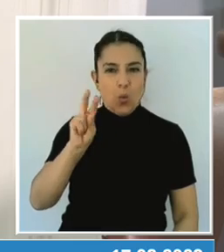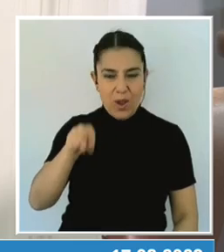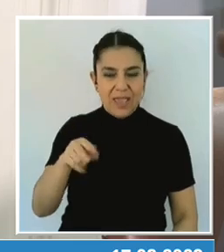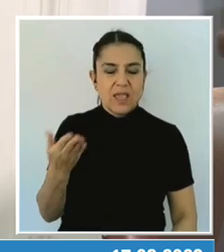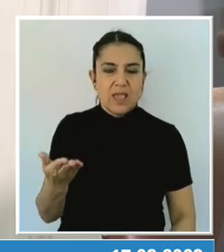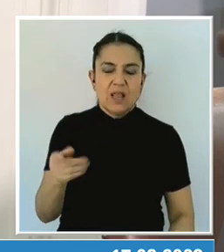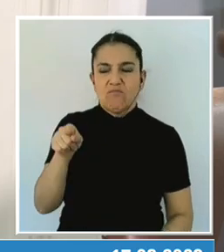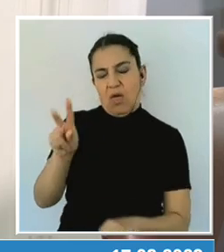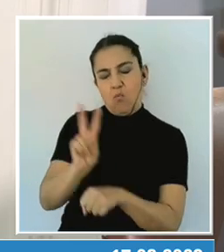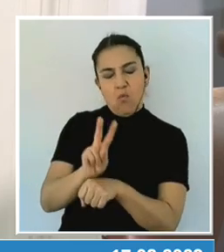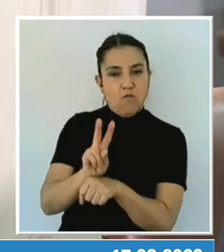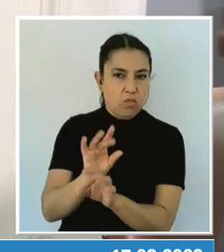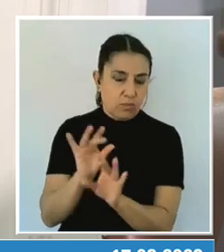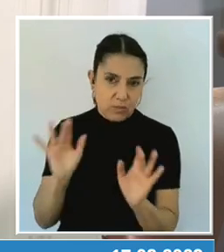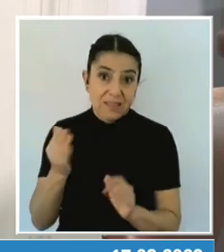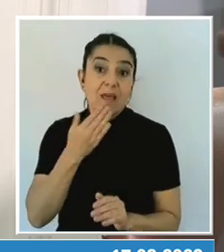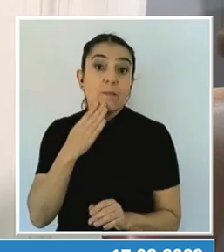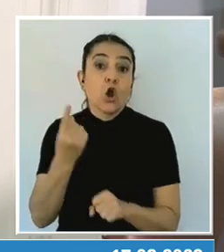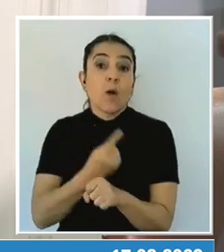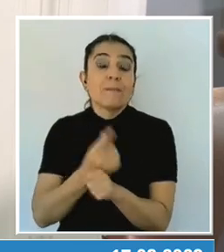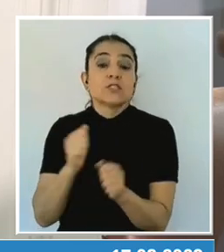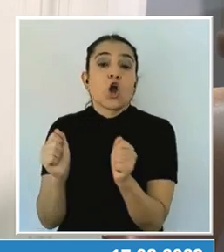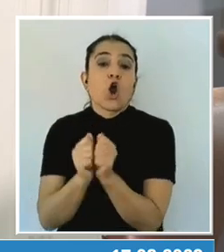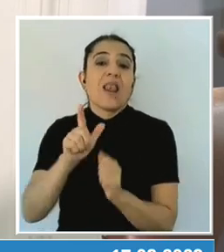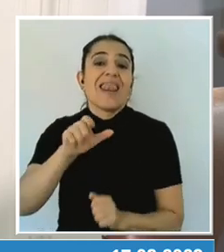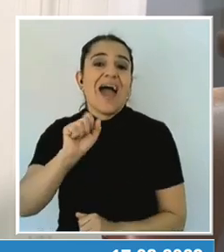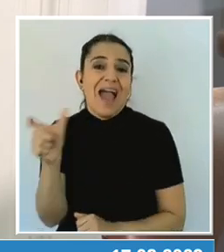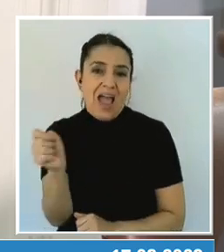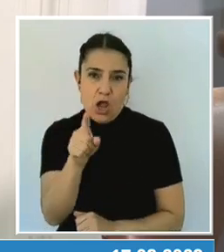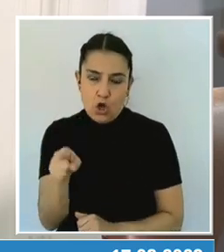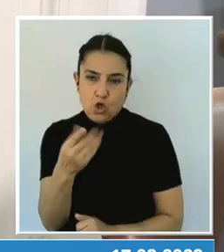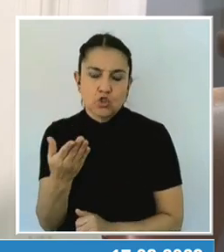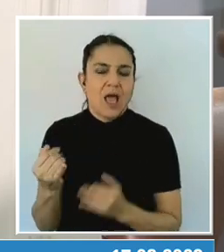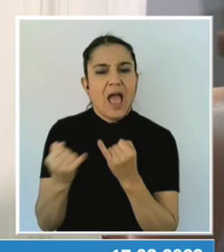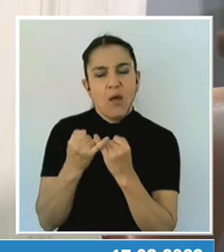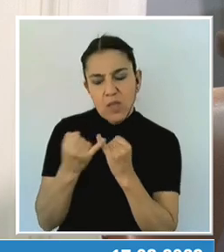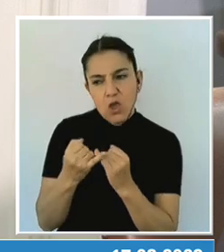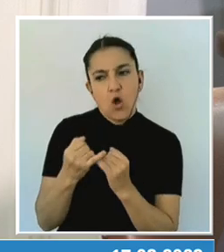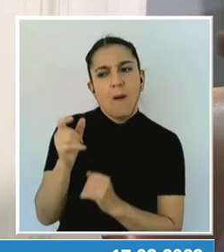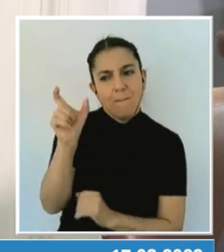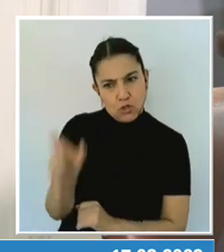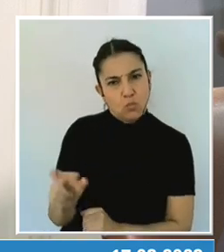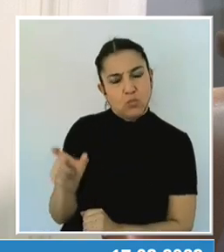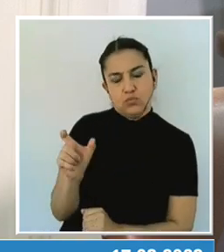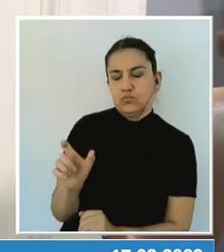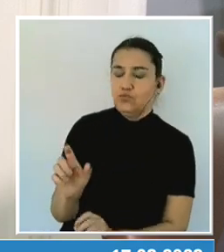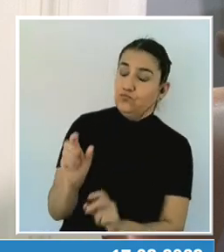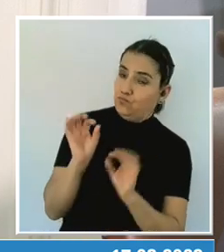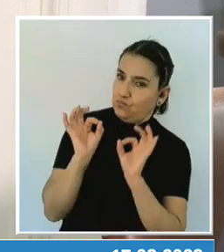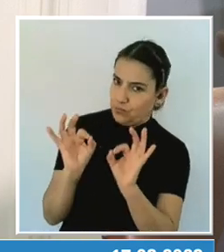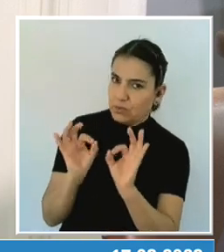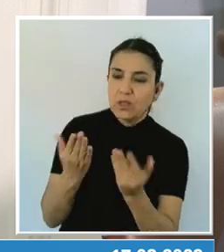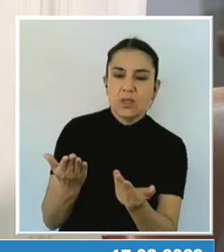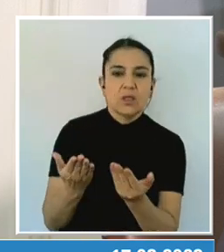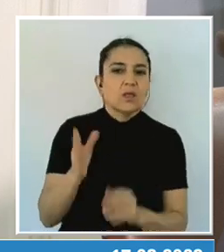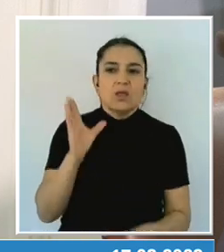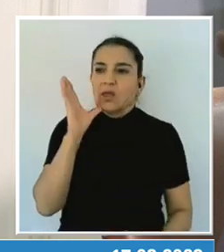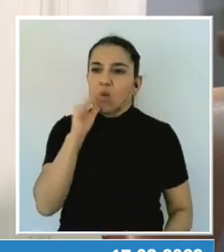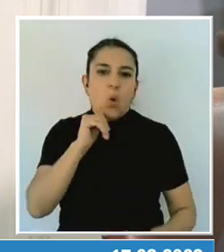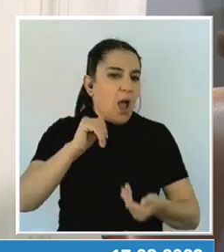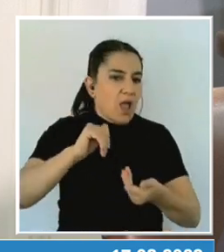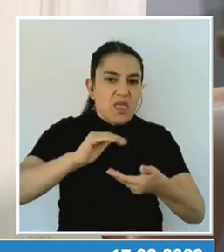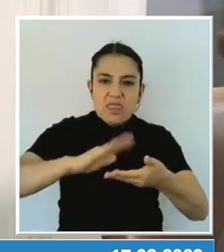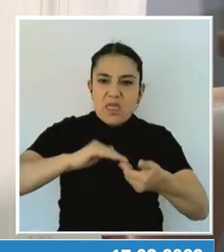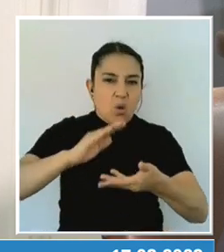Lagos también estas cosas. Gran amigo y gran persona. No hay reconciliación porque no nos hemos